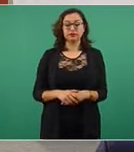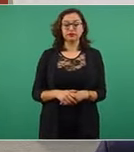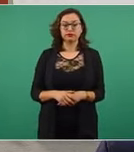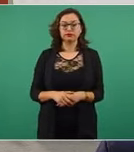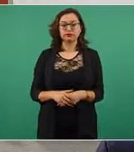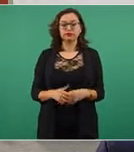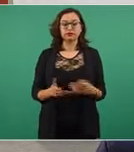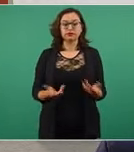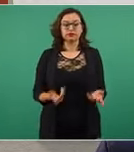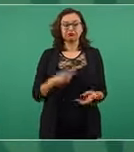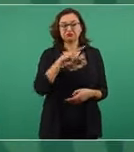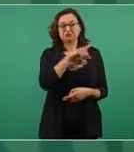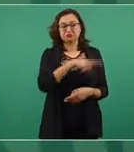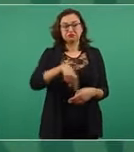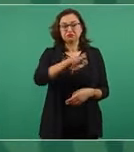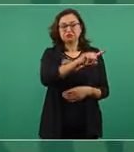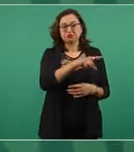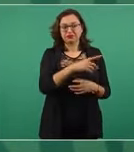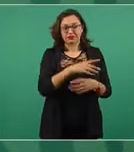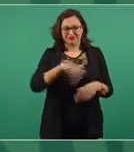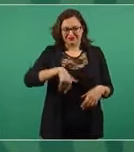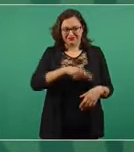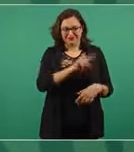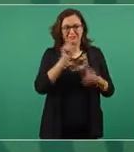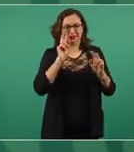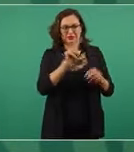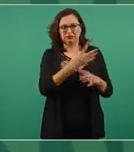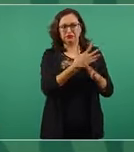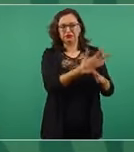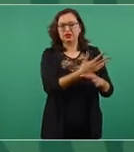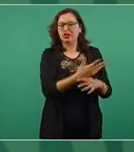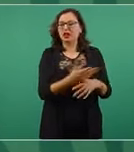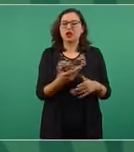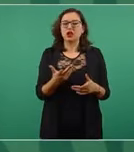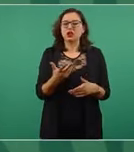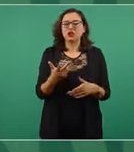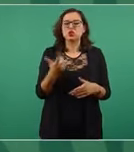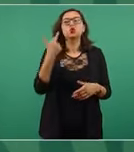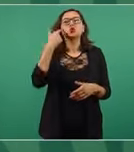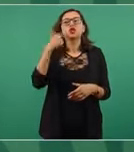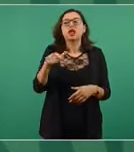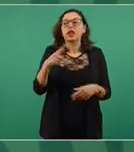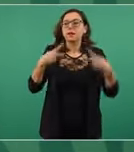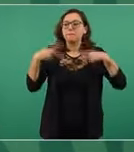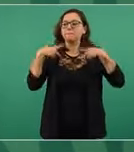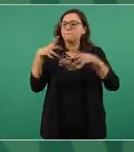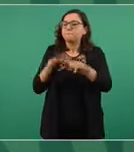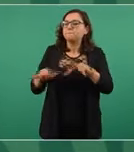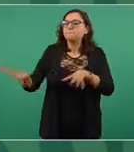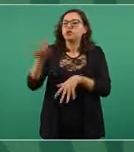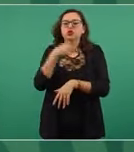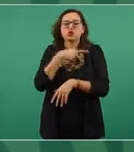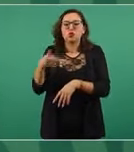que es la entrega de apoyos a la gente. ¿En qué le ayuda a los